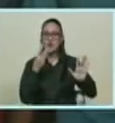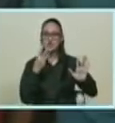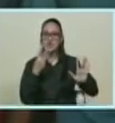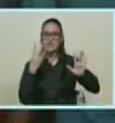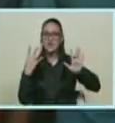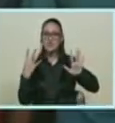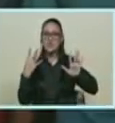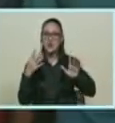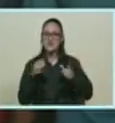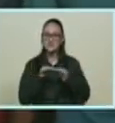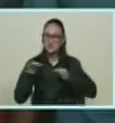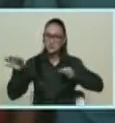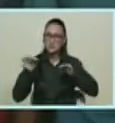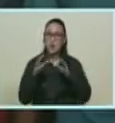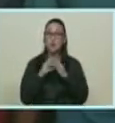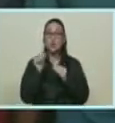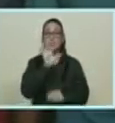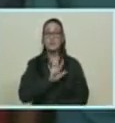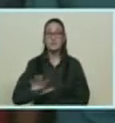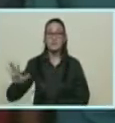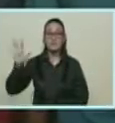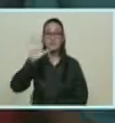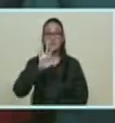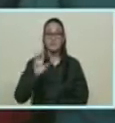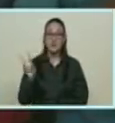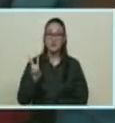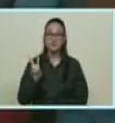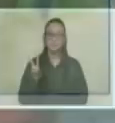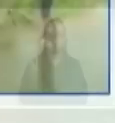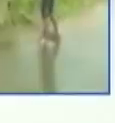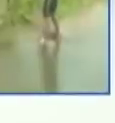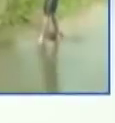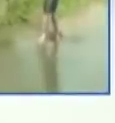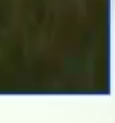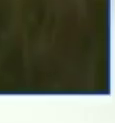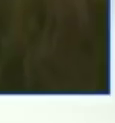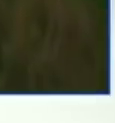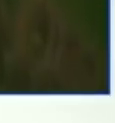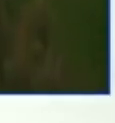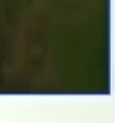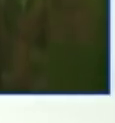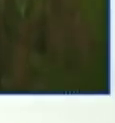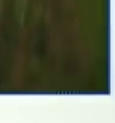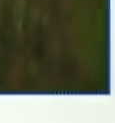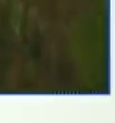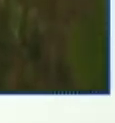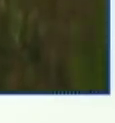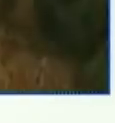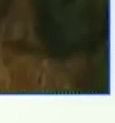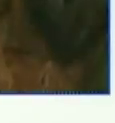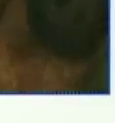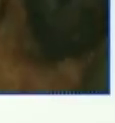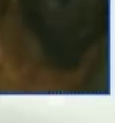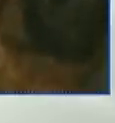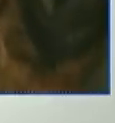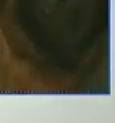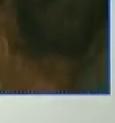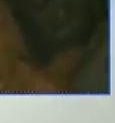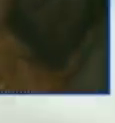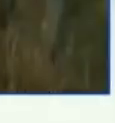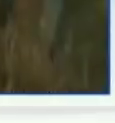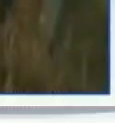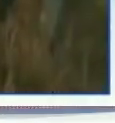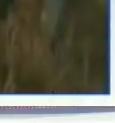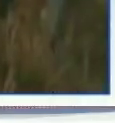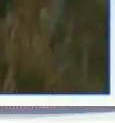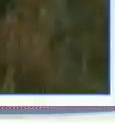35.689 hectáreas en todo el país, presidente. Ahora, a estos compañeros los estamos buscando, les estamos dando un proyecto